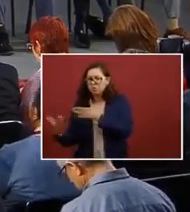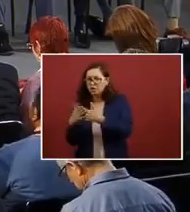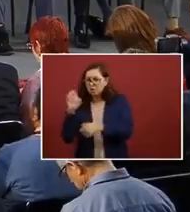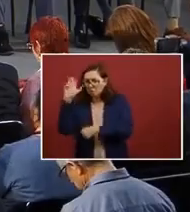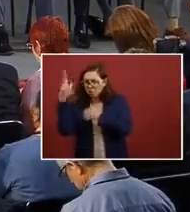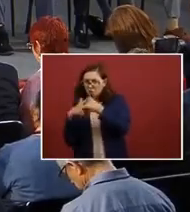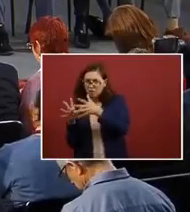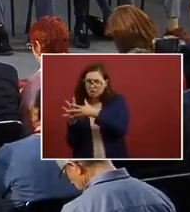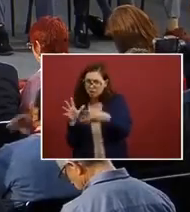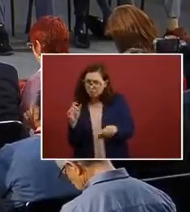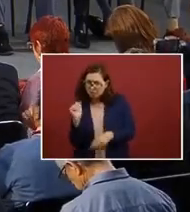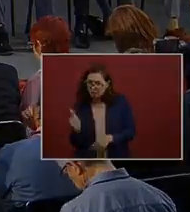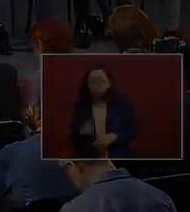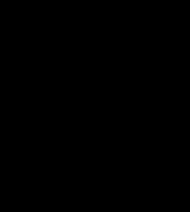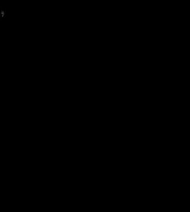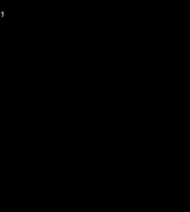También,